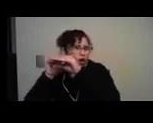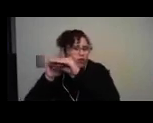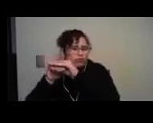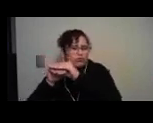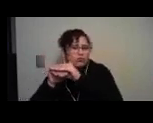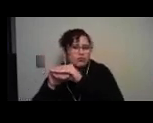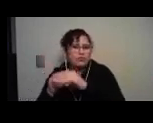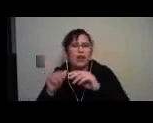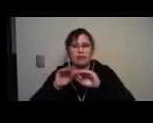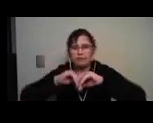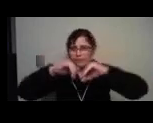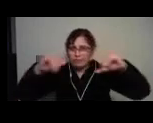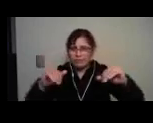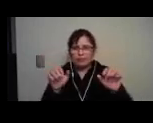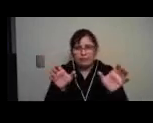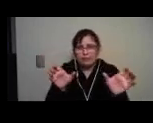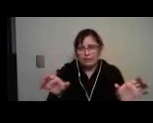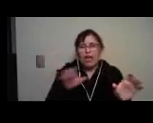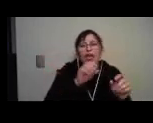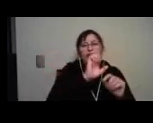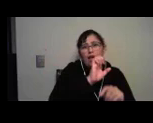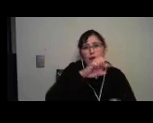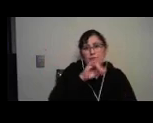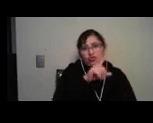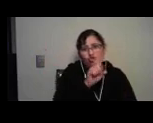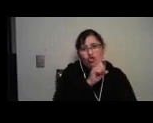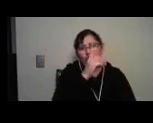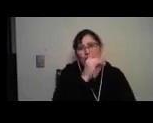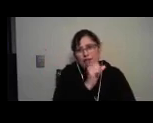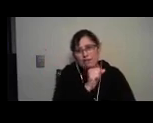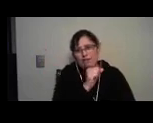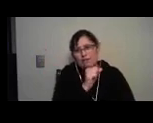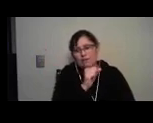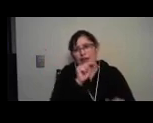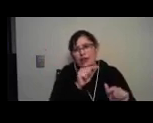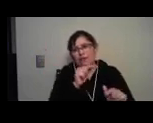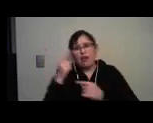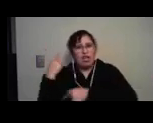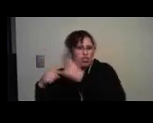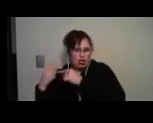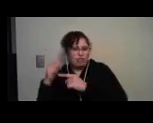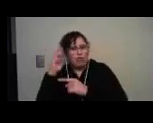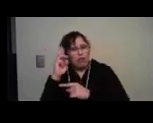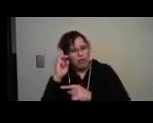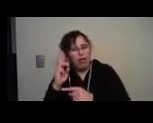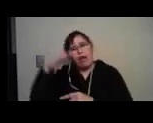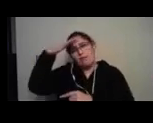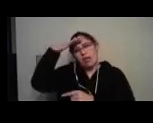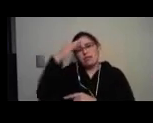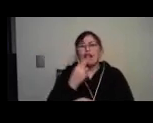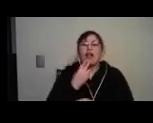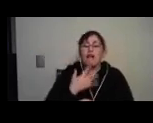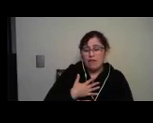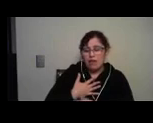Y se divide en episódica, que se caracteriza porque lo que recordamos son hechos o sucesos, experiencia de vida ubicada en el espacio, en